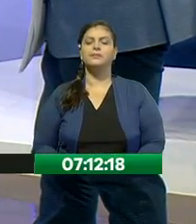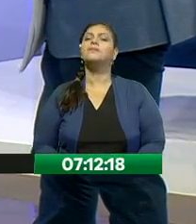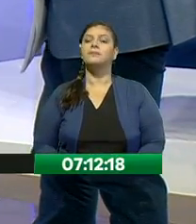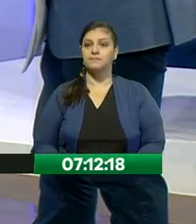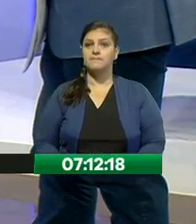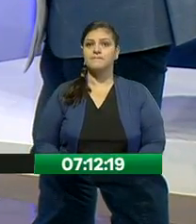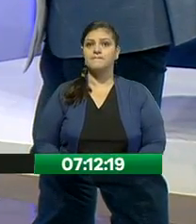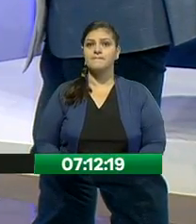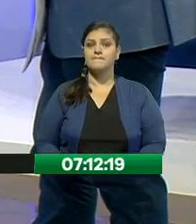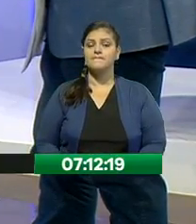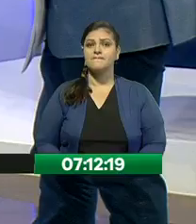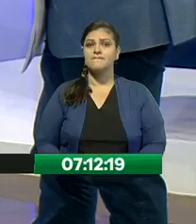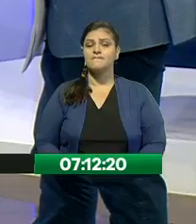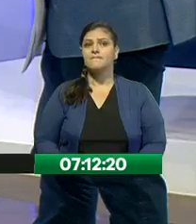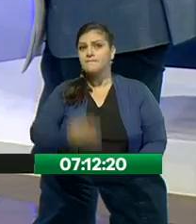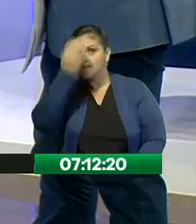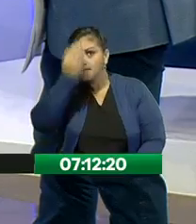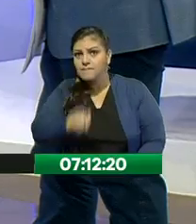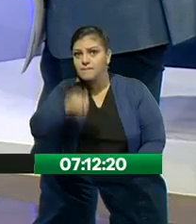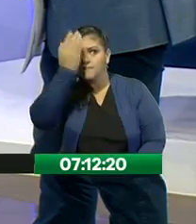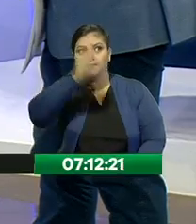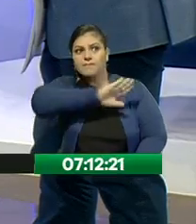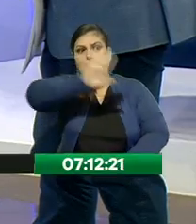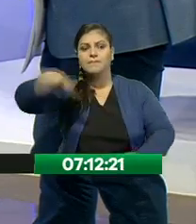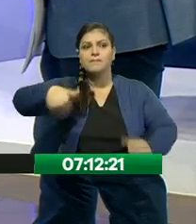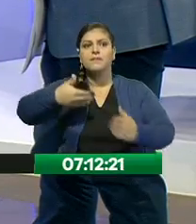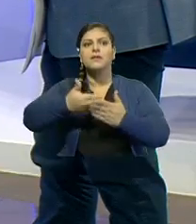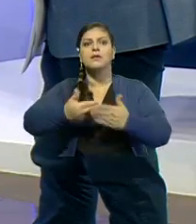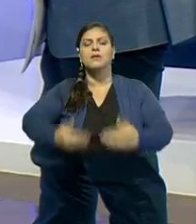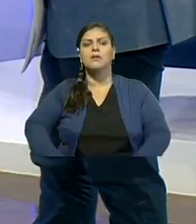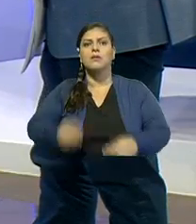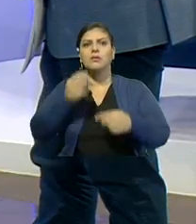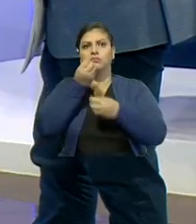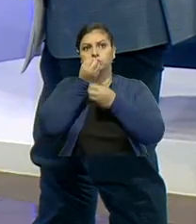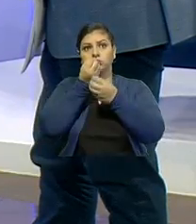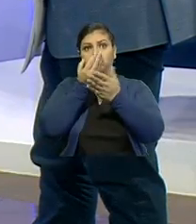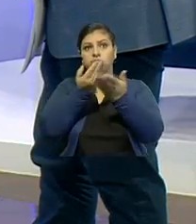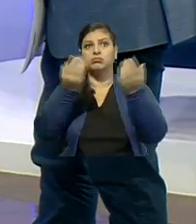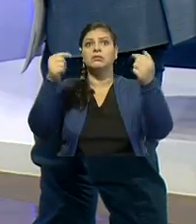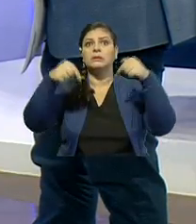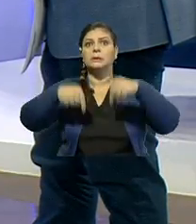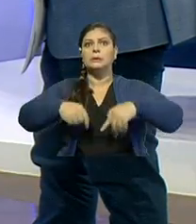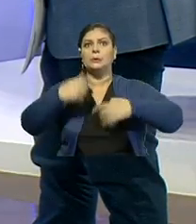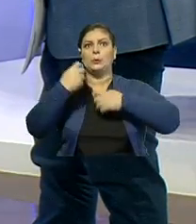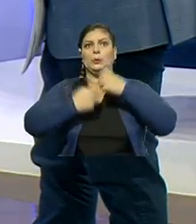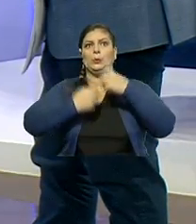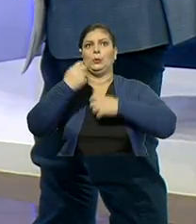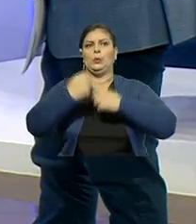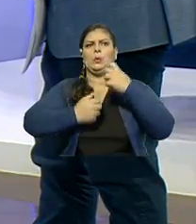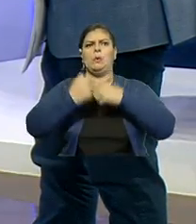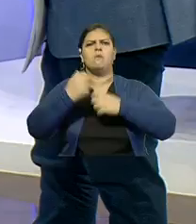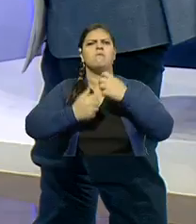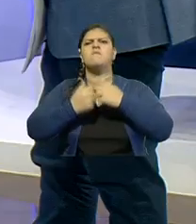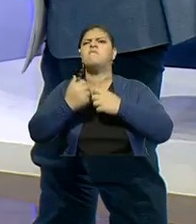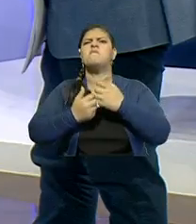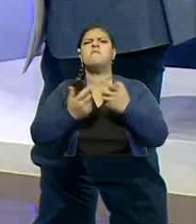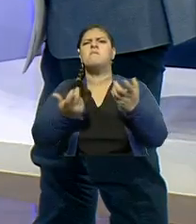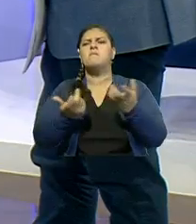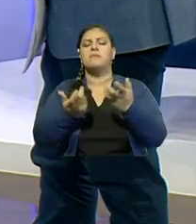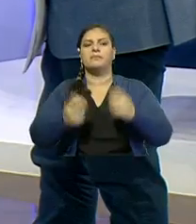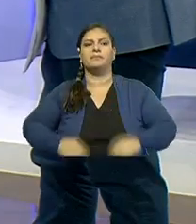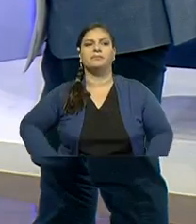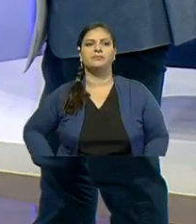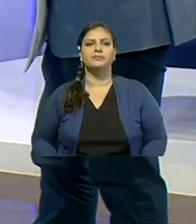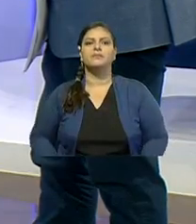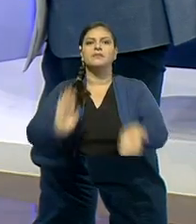Efectivamente, estimado José Luis, Luisa y amigos televidentes, la información de última hora nos ha traído al bloque 6